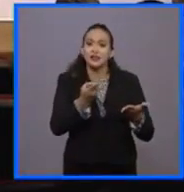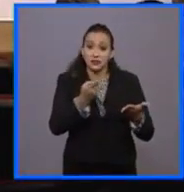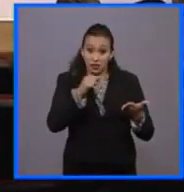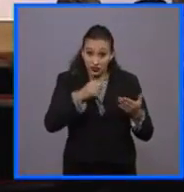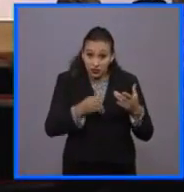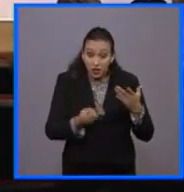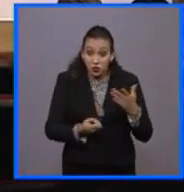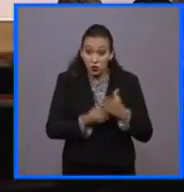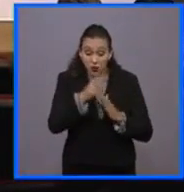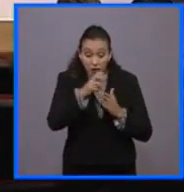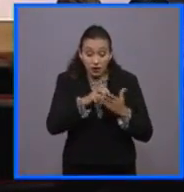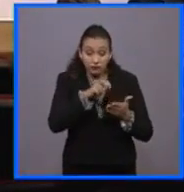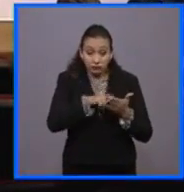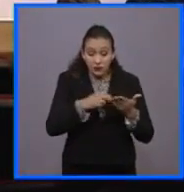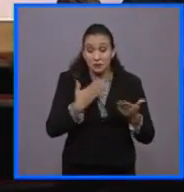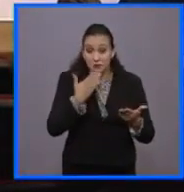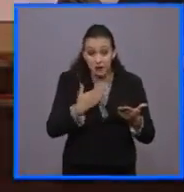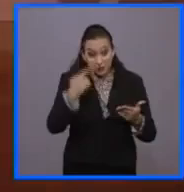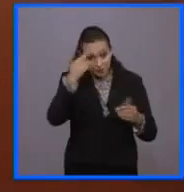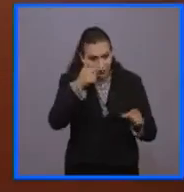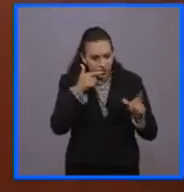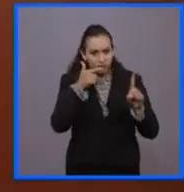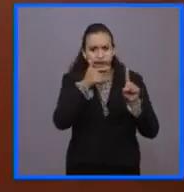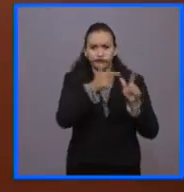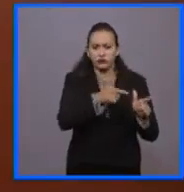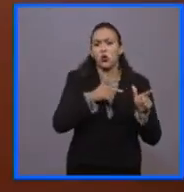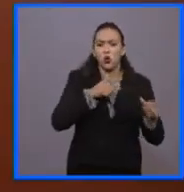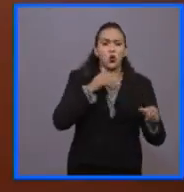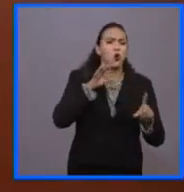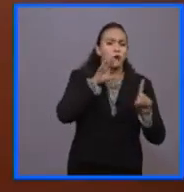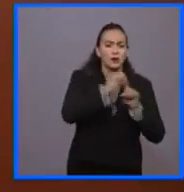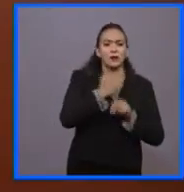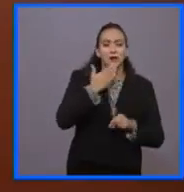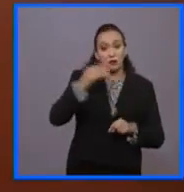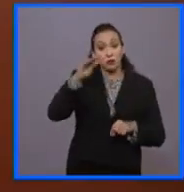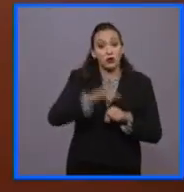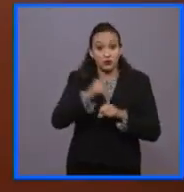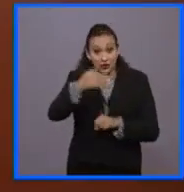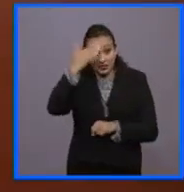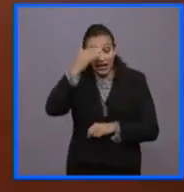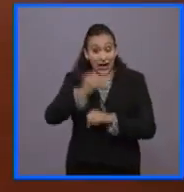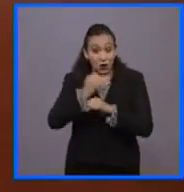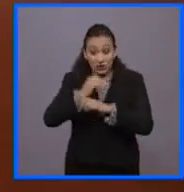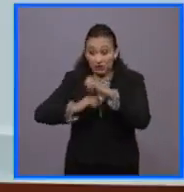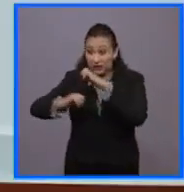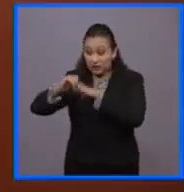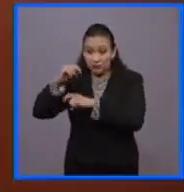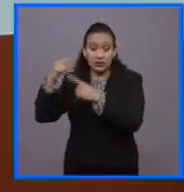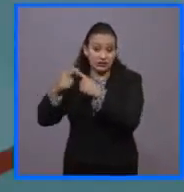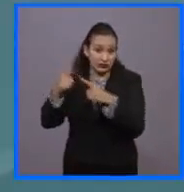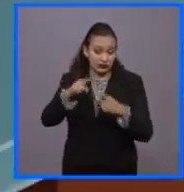para seguir cumpliendo con su objetivo en un entorno difícil para las empresas. Escuchemos.